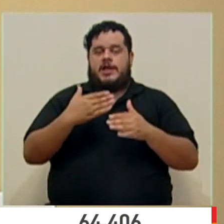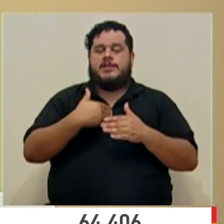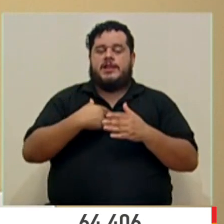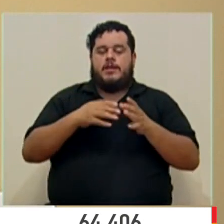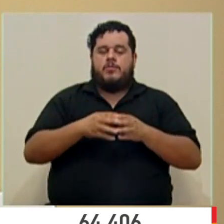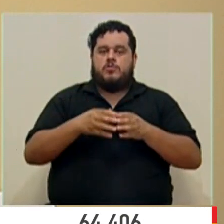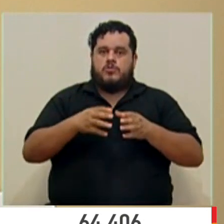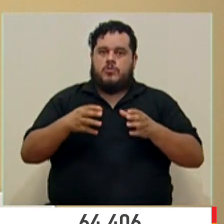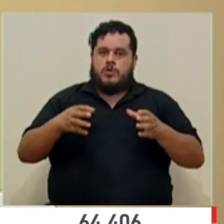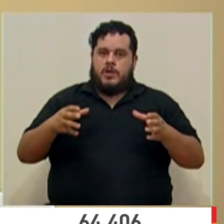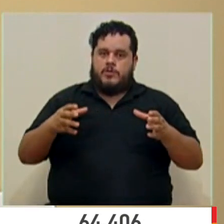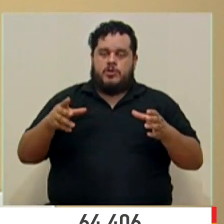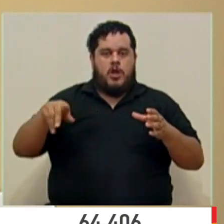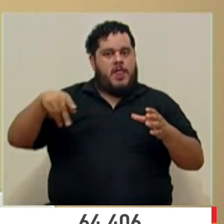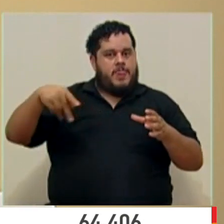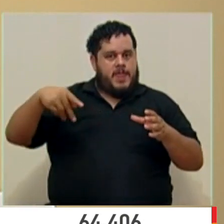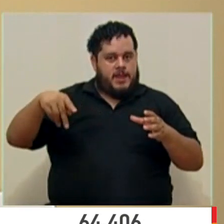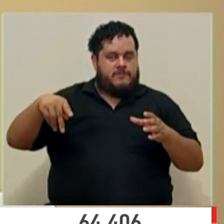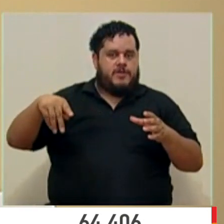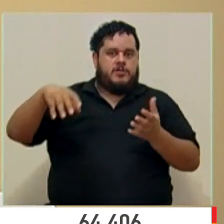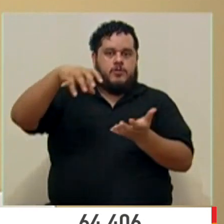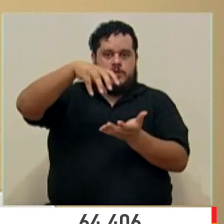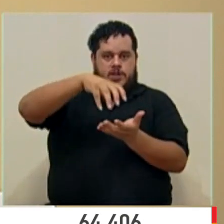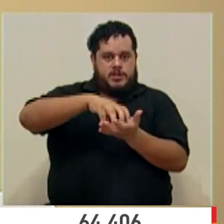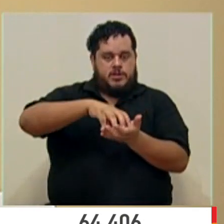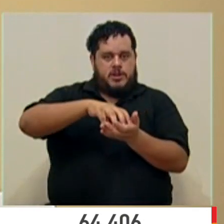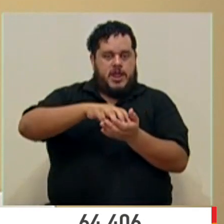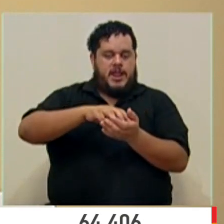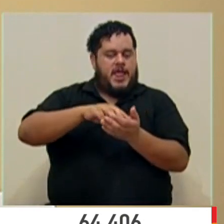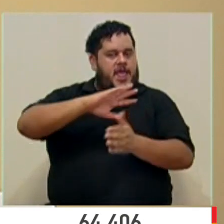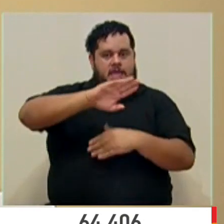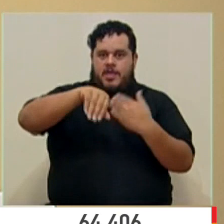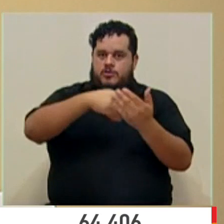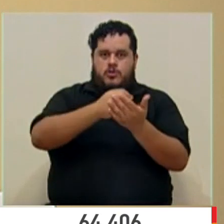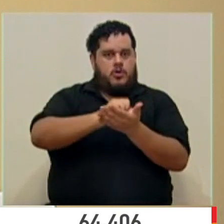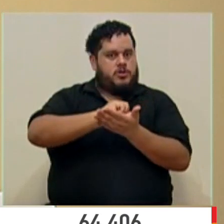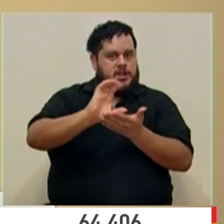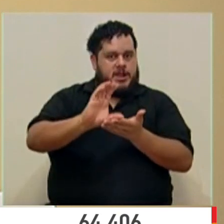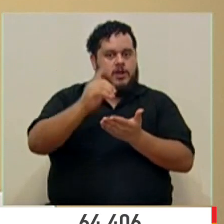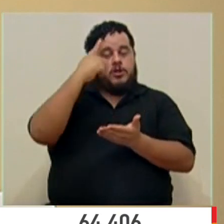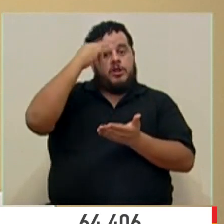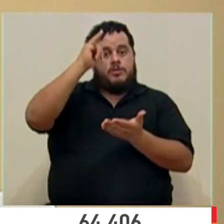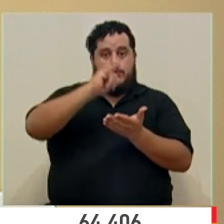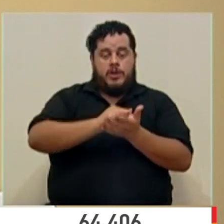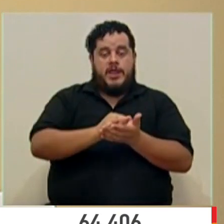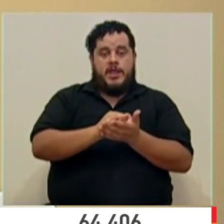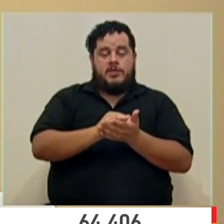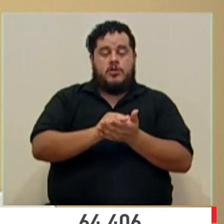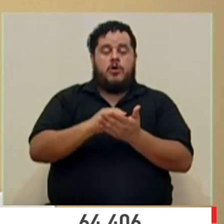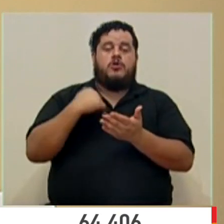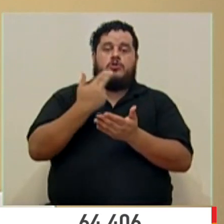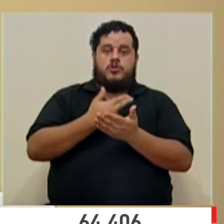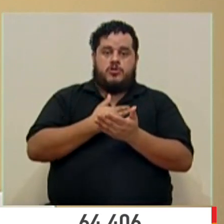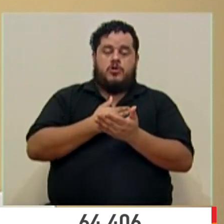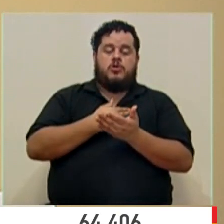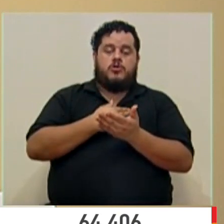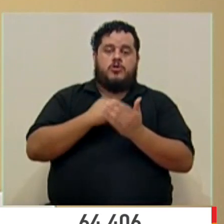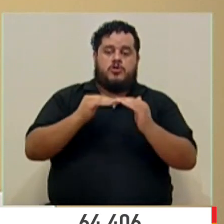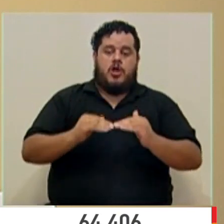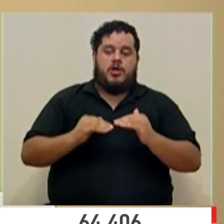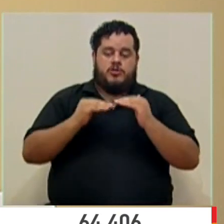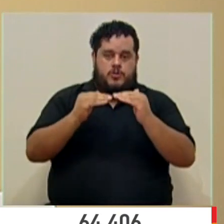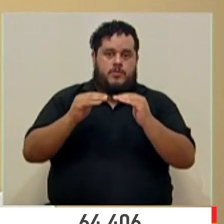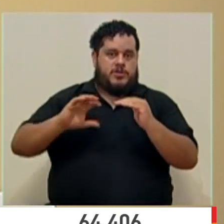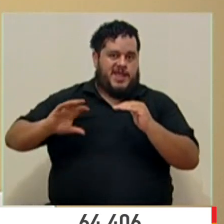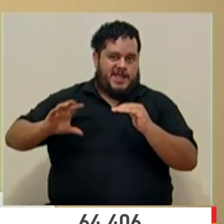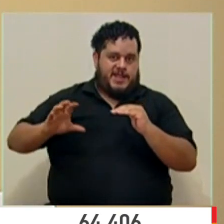del índice de riesgo cantonal aplicable a todo el cantón, y esa es la razón por la que pasamos a ese nivel de alerta.